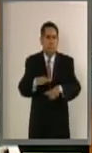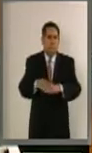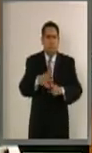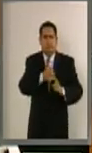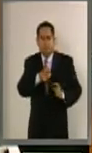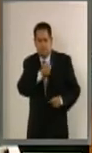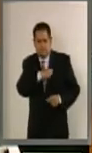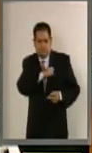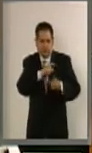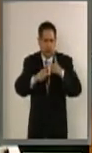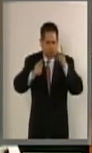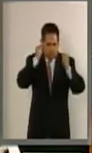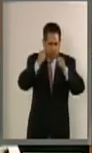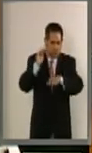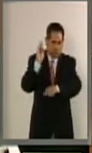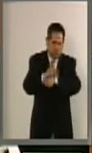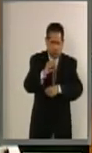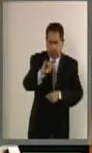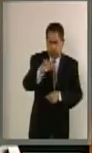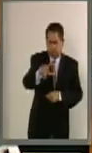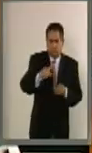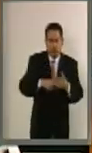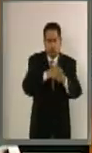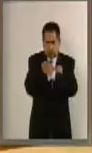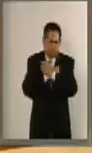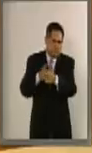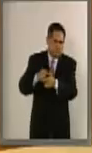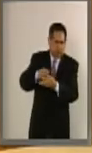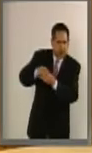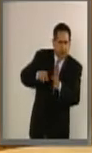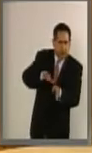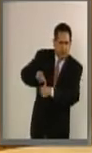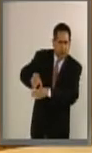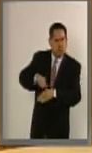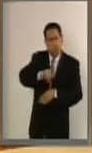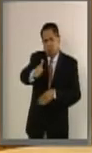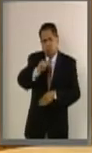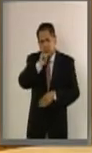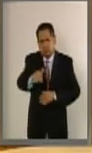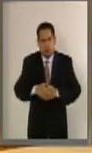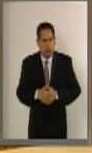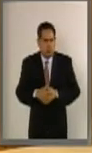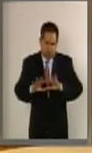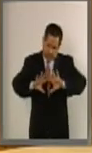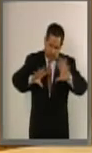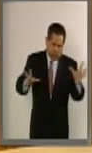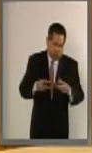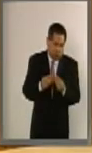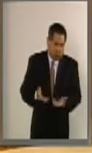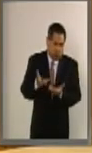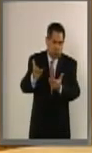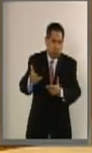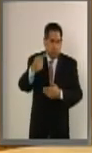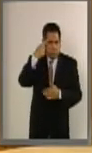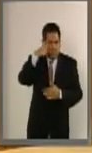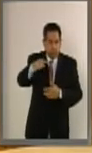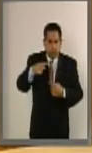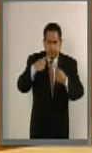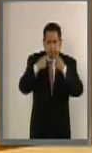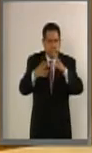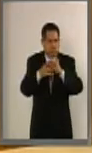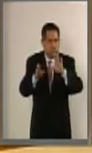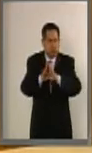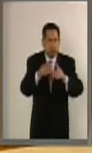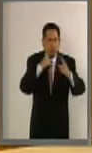los relativos a salud, turismo, protección civil y educación. La propuesta es integral para iniciar de